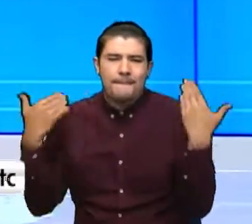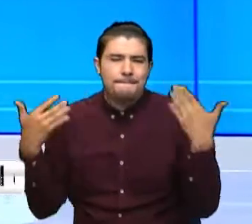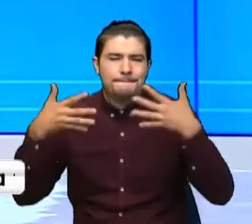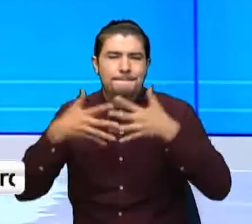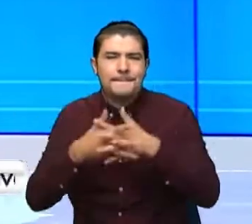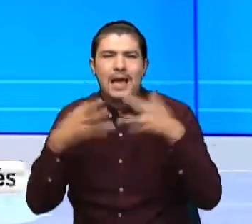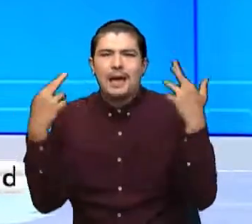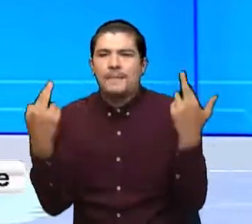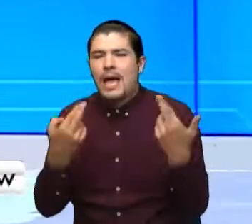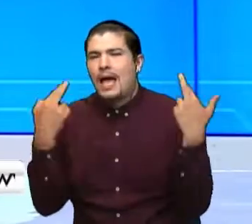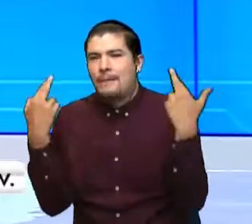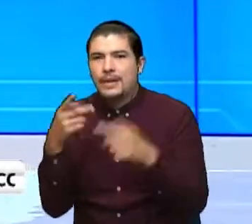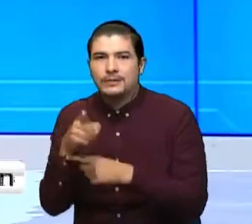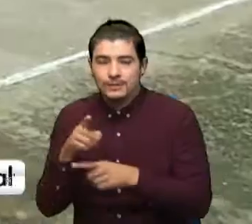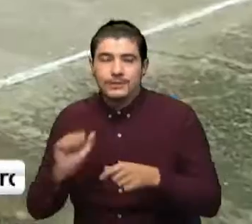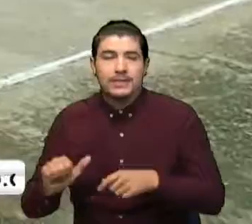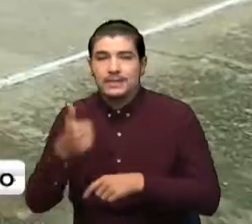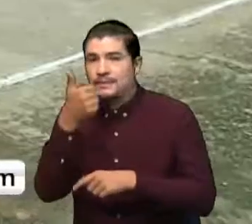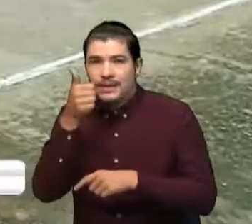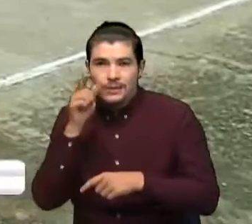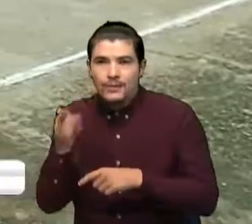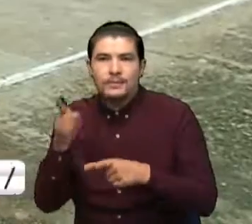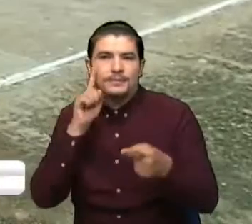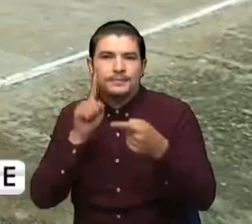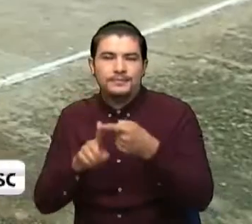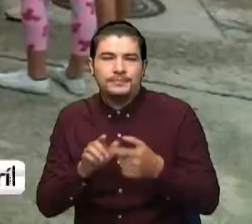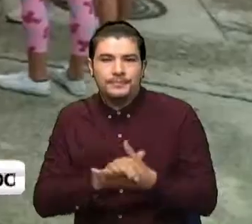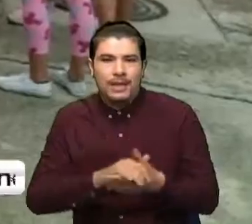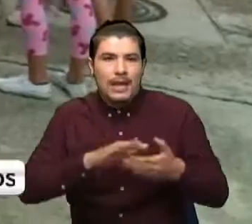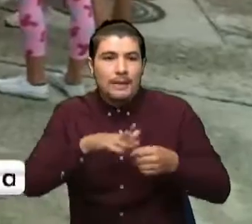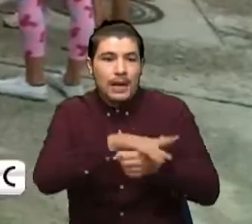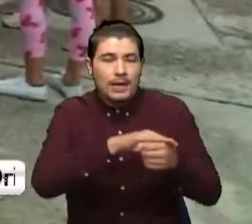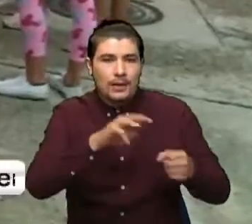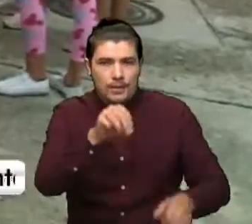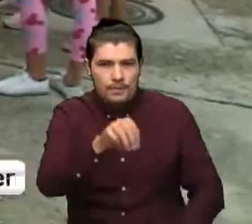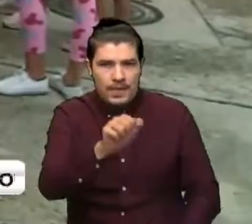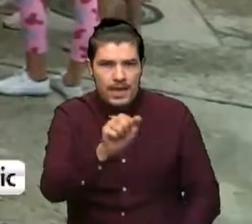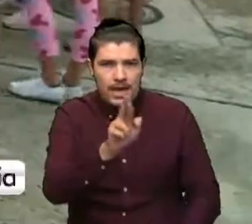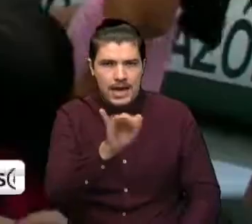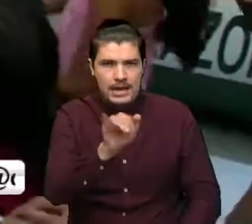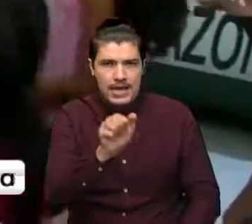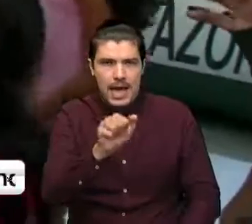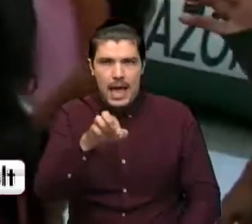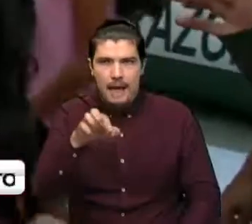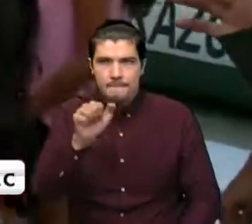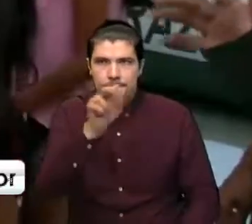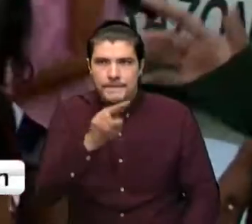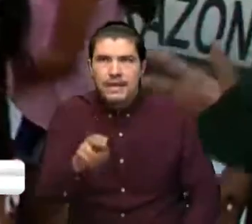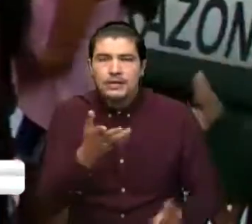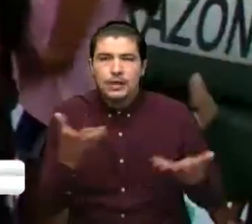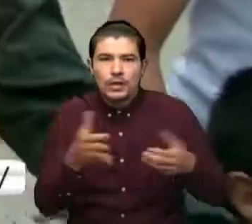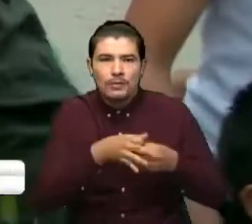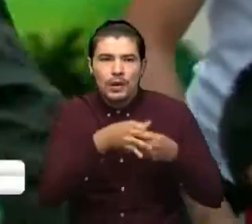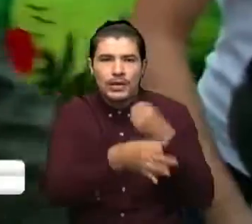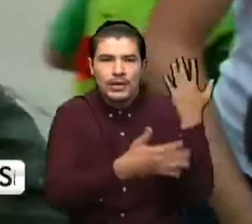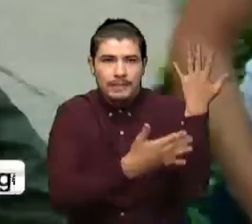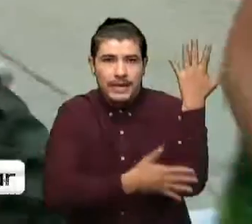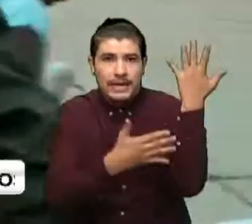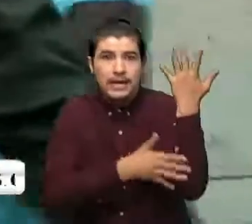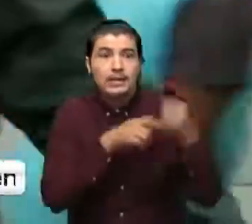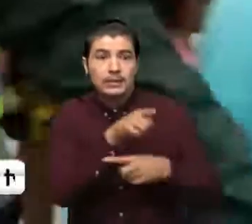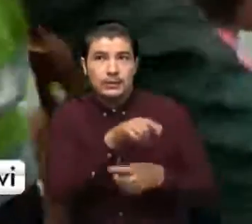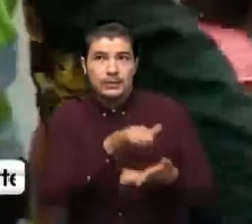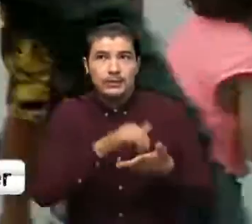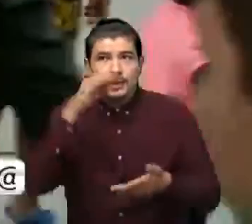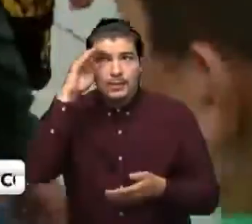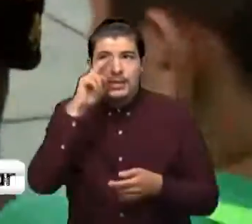principales ingredientes. El barrio María Paz de Lebrija siguió en la ruta de la alegría creada por la Policía Nacional, donde se muestra a los